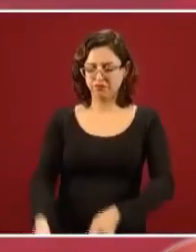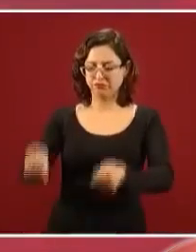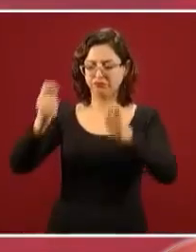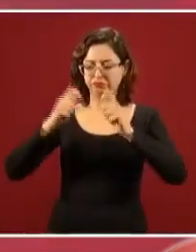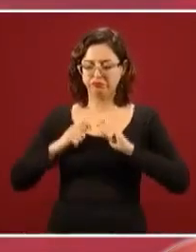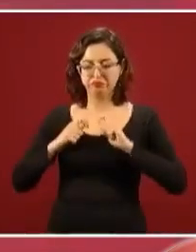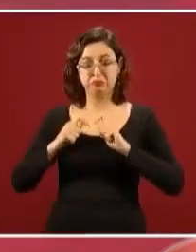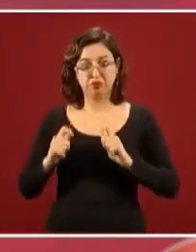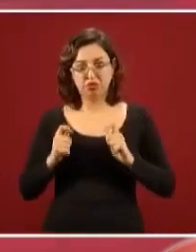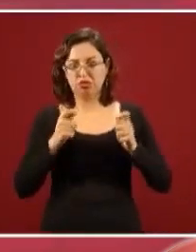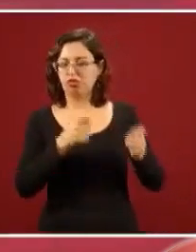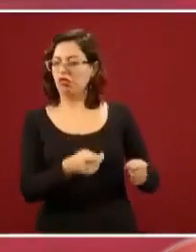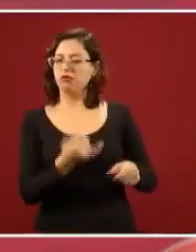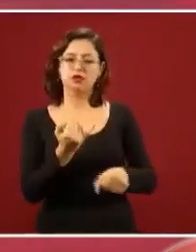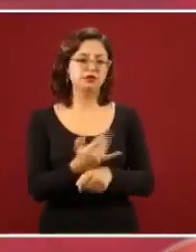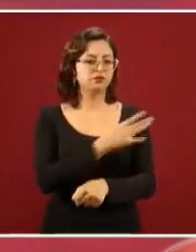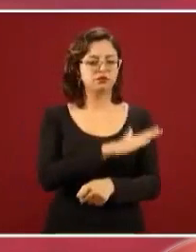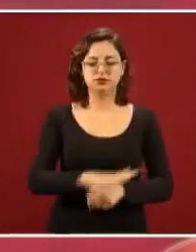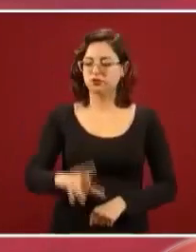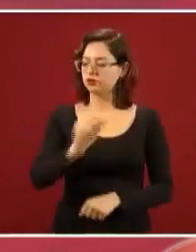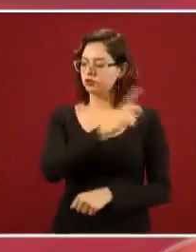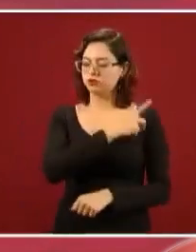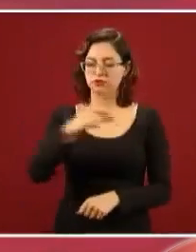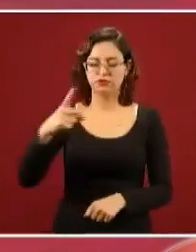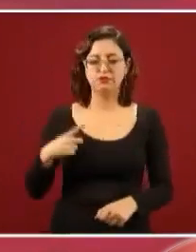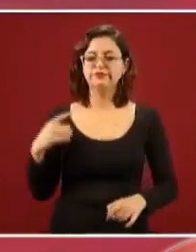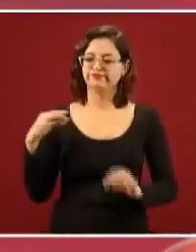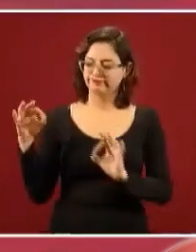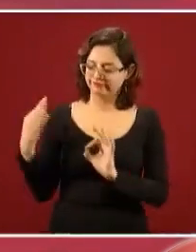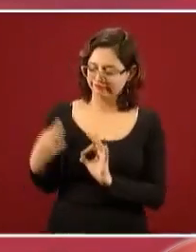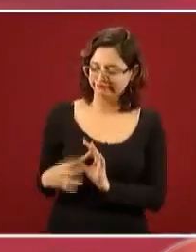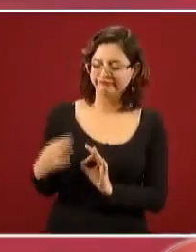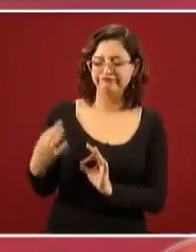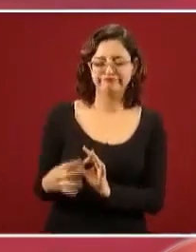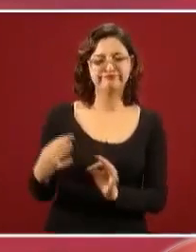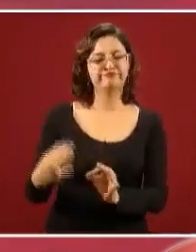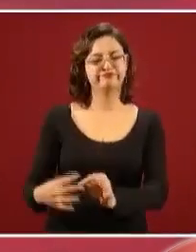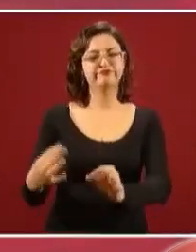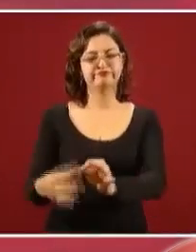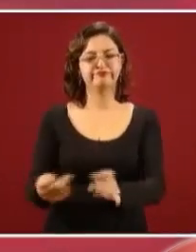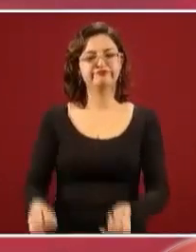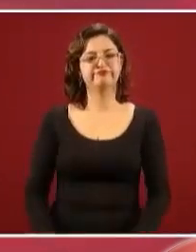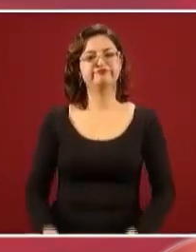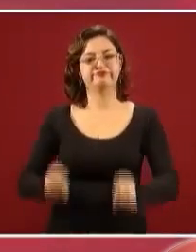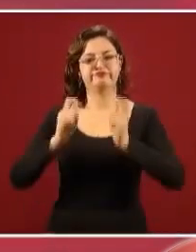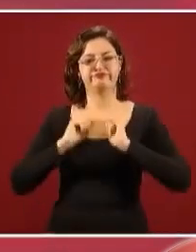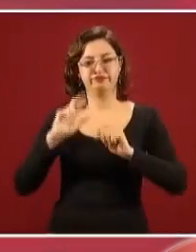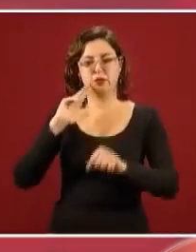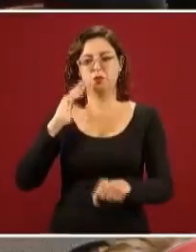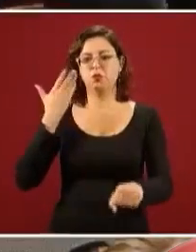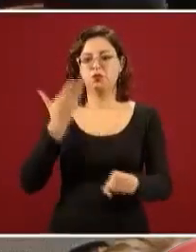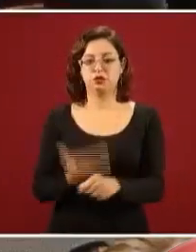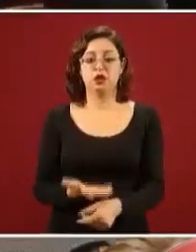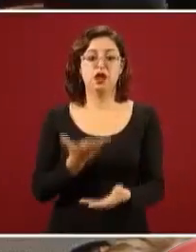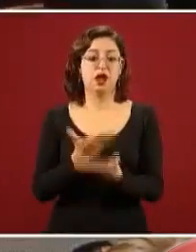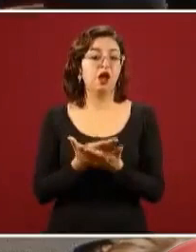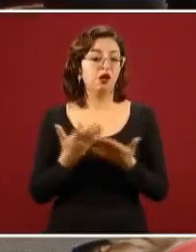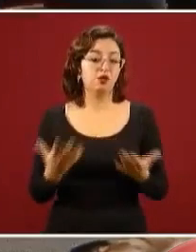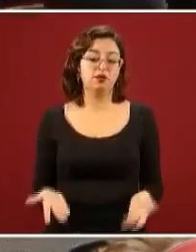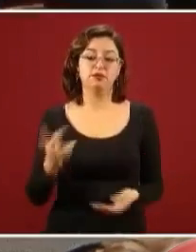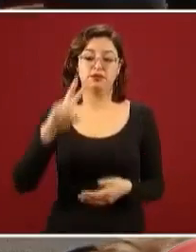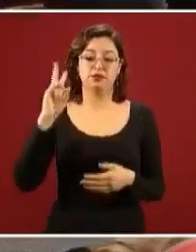Para que quede claro este tema, hay un cambio